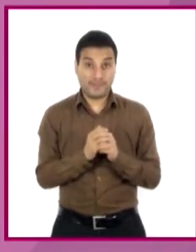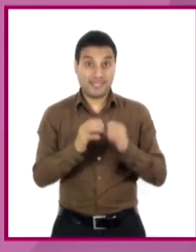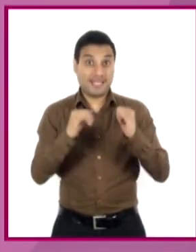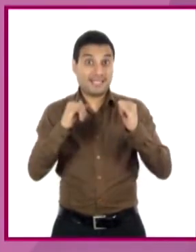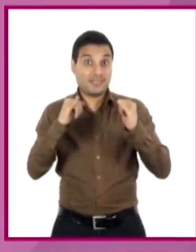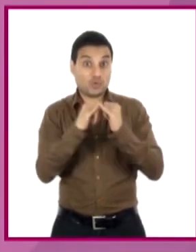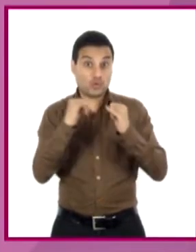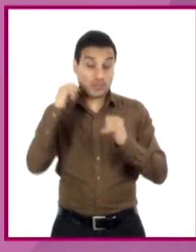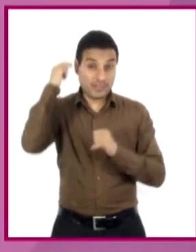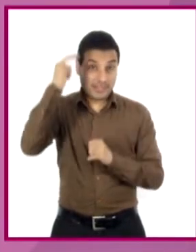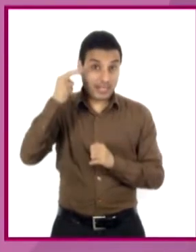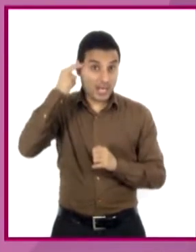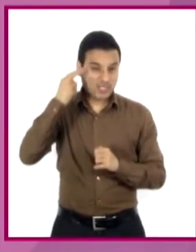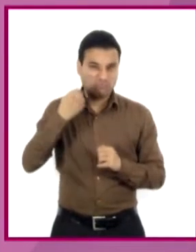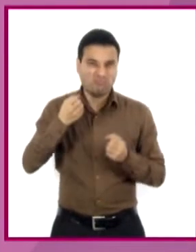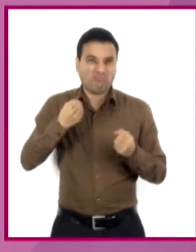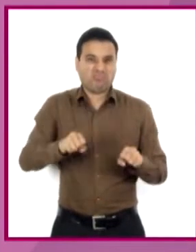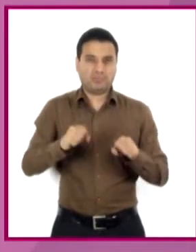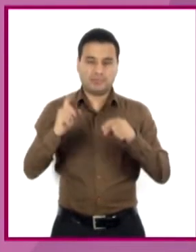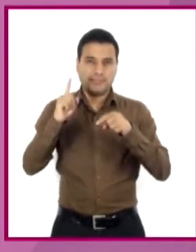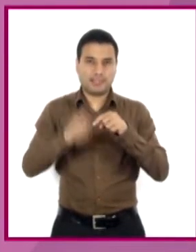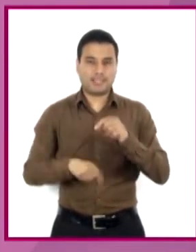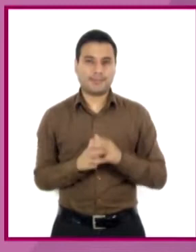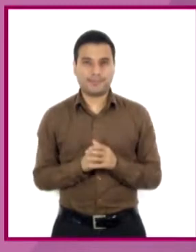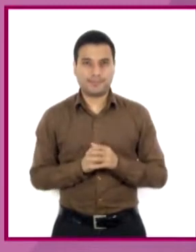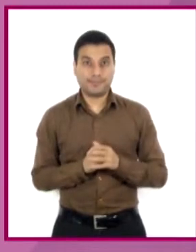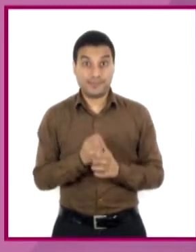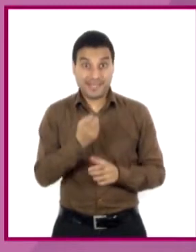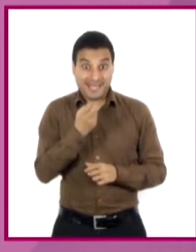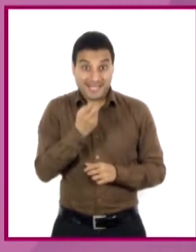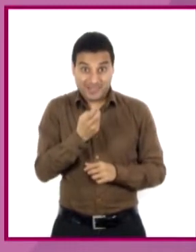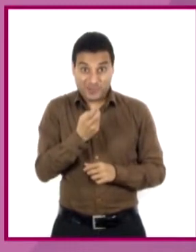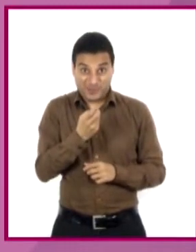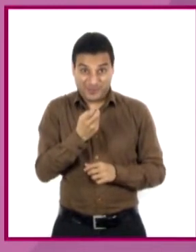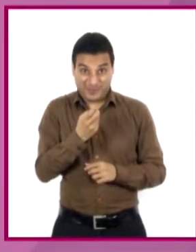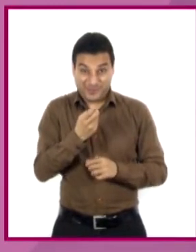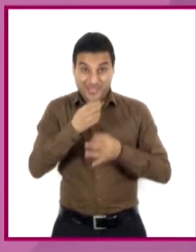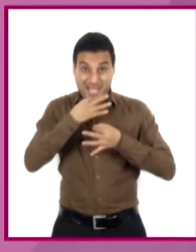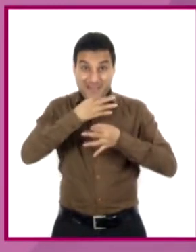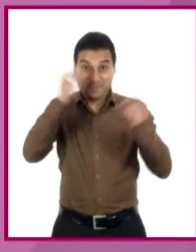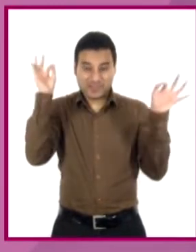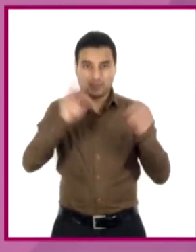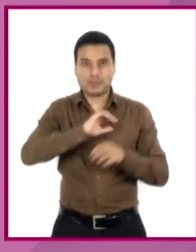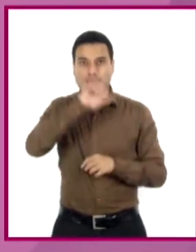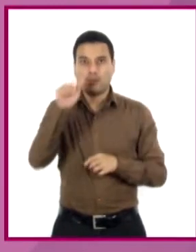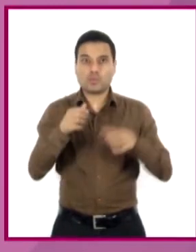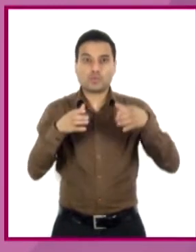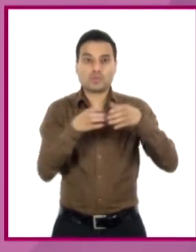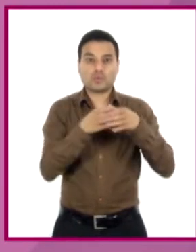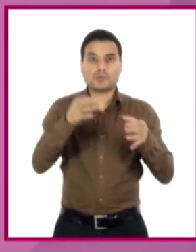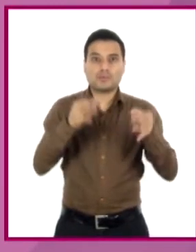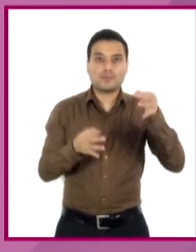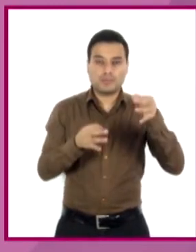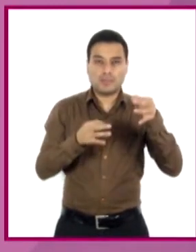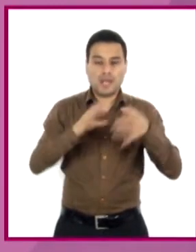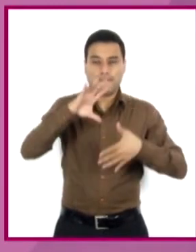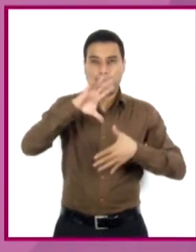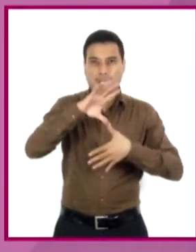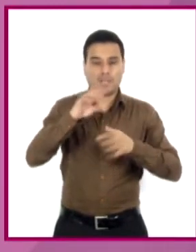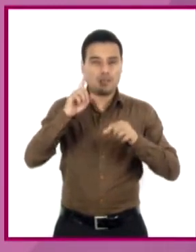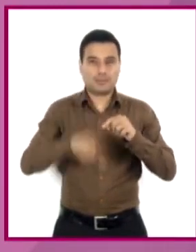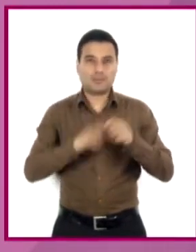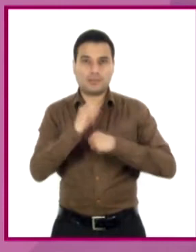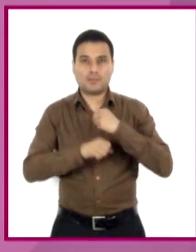instituciones monárquicas. Tras conocerse el decreto de las Cortes de Cádiz, la Inquisición quedó abolida en América en